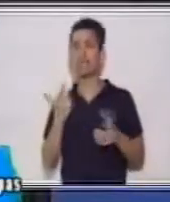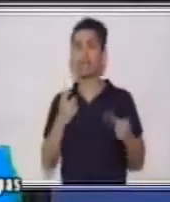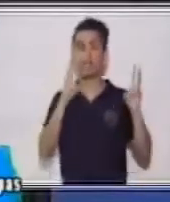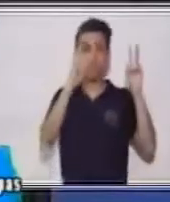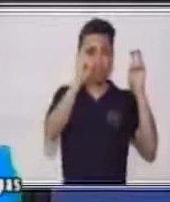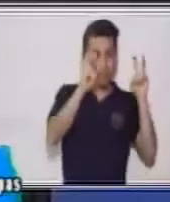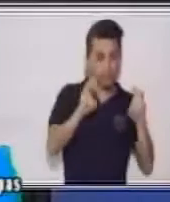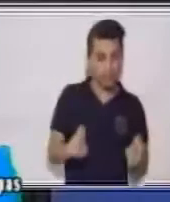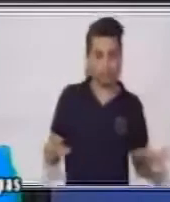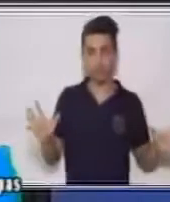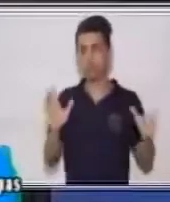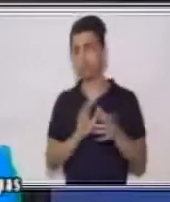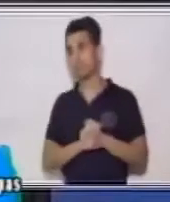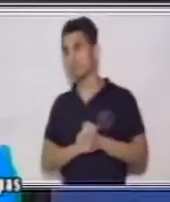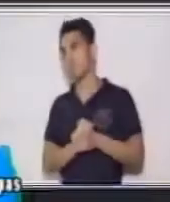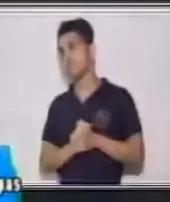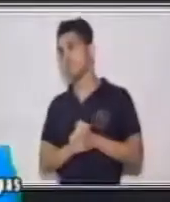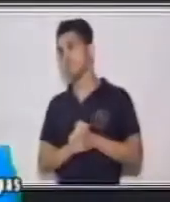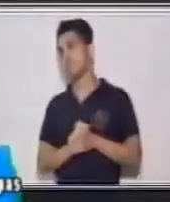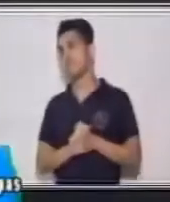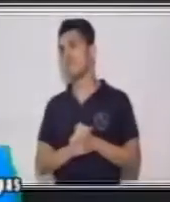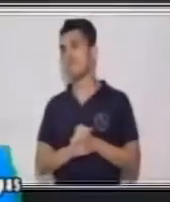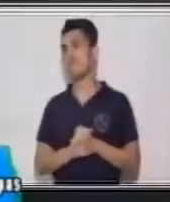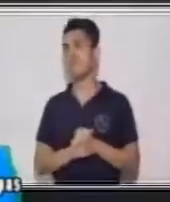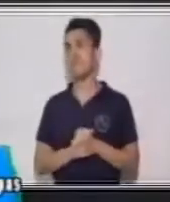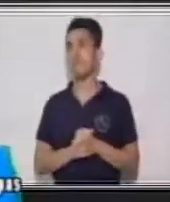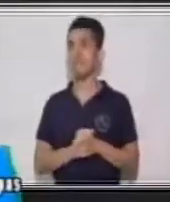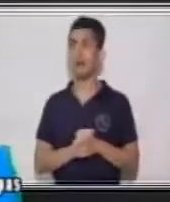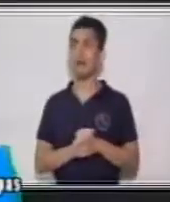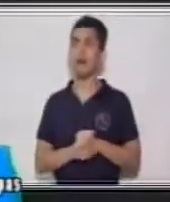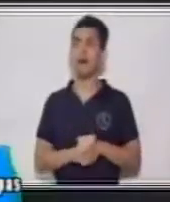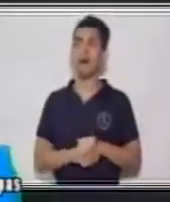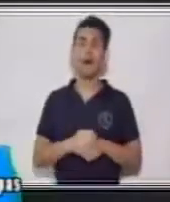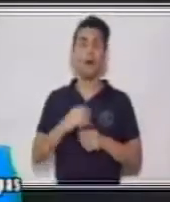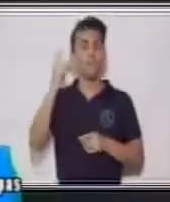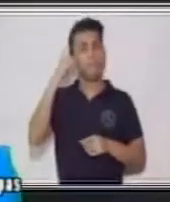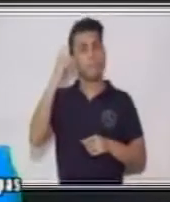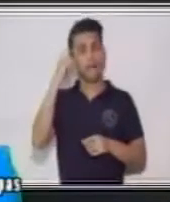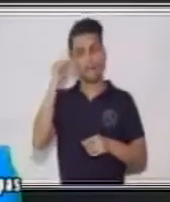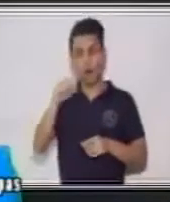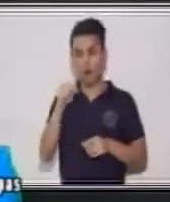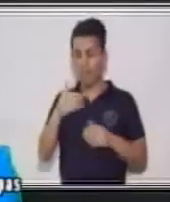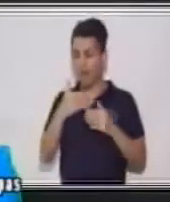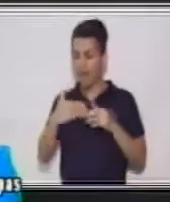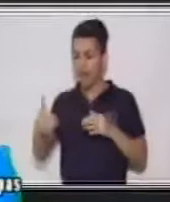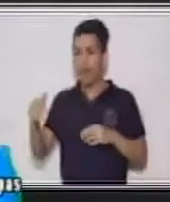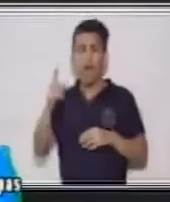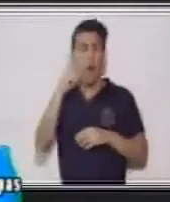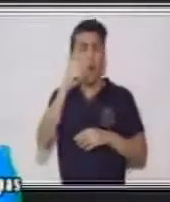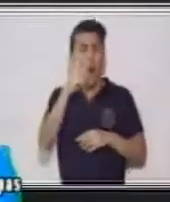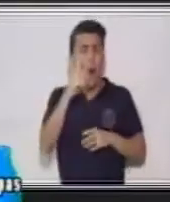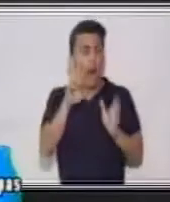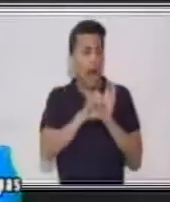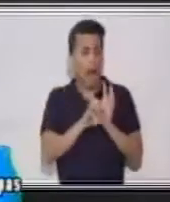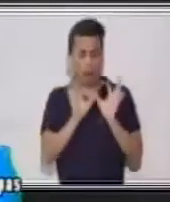determinado. Pensemos de ahora en adelante un solo ejemplo.